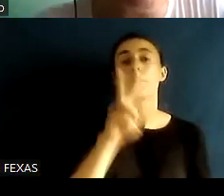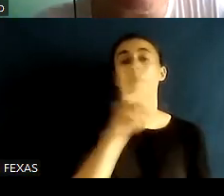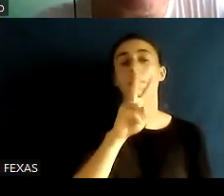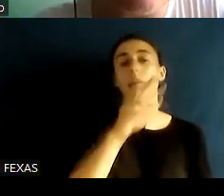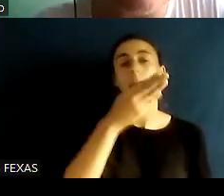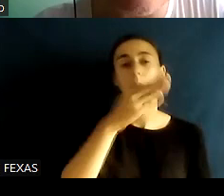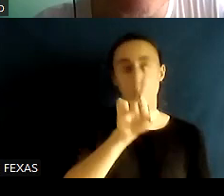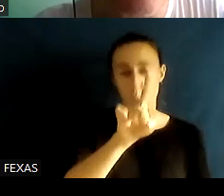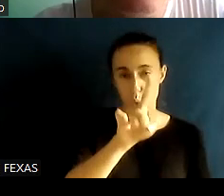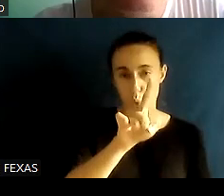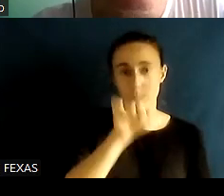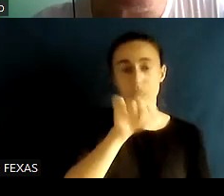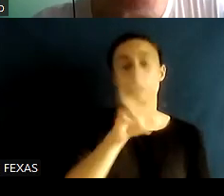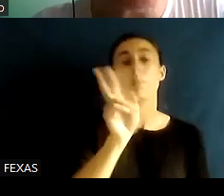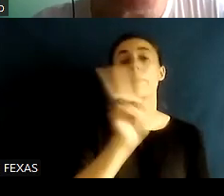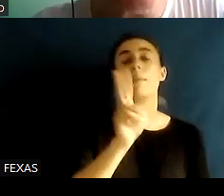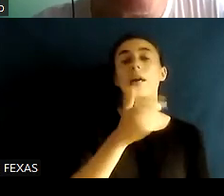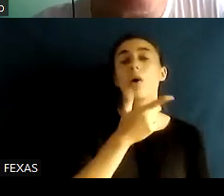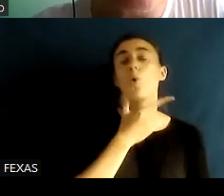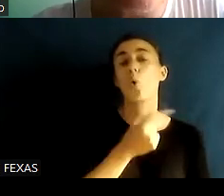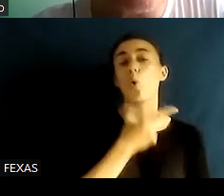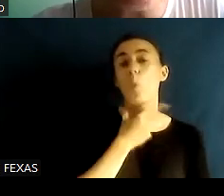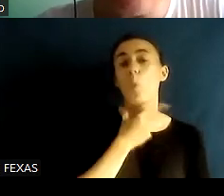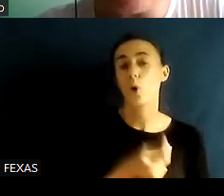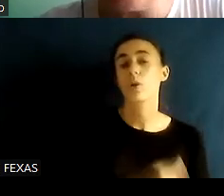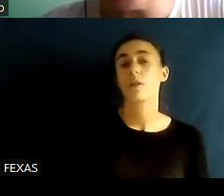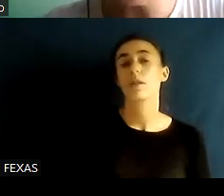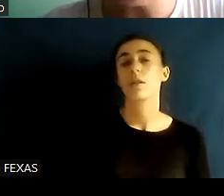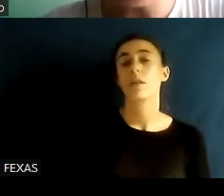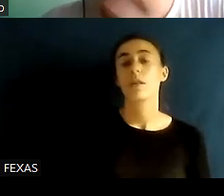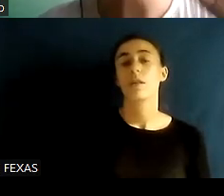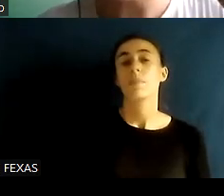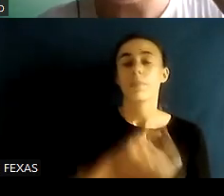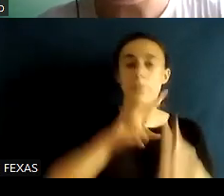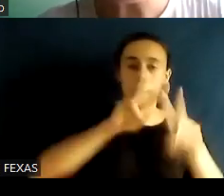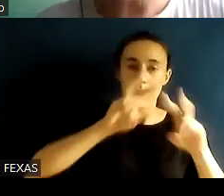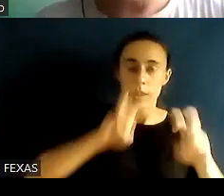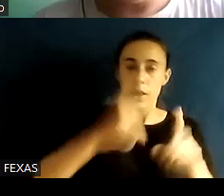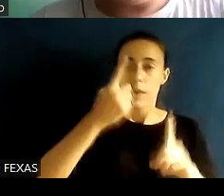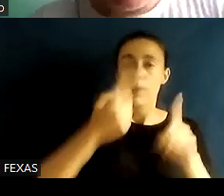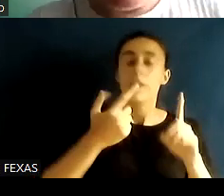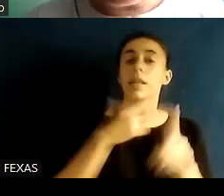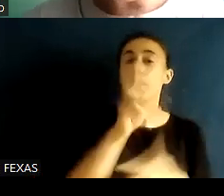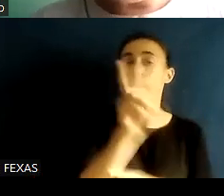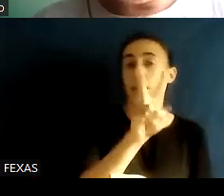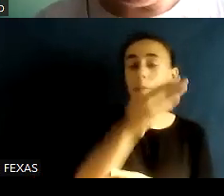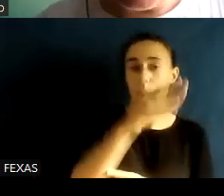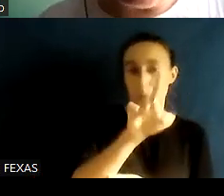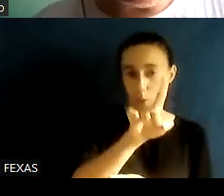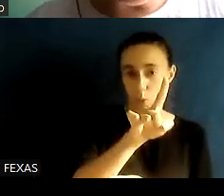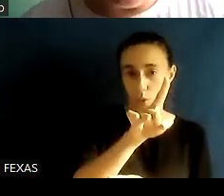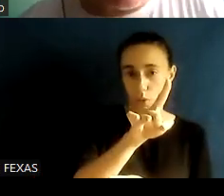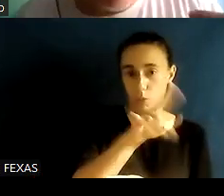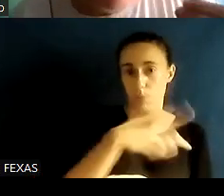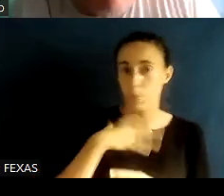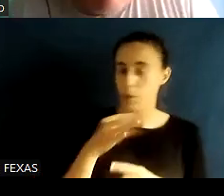apelativo de vitamina del humor y algunos estudios han demostrado incluso que un suplemento de vitamina B1, aún sin carencia de la vitamina